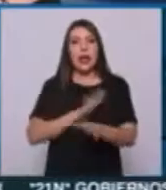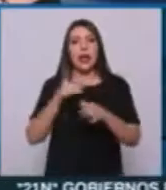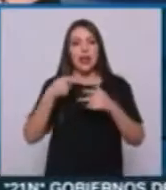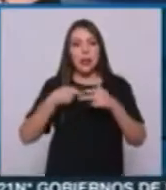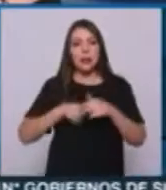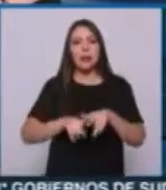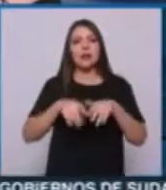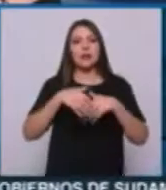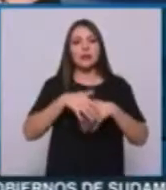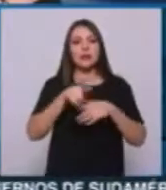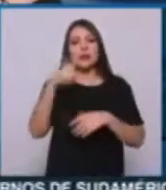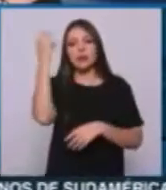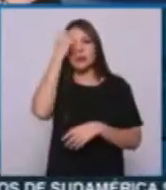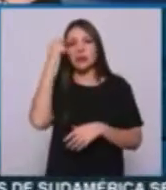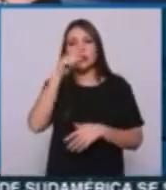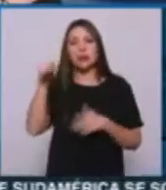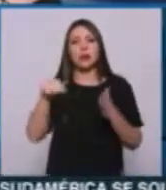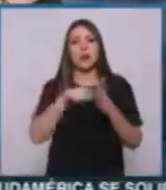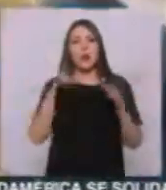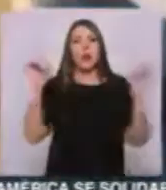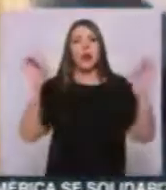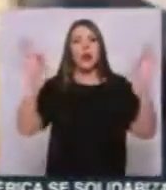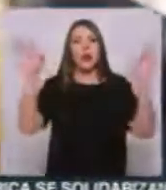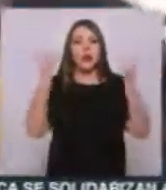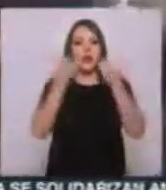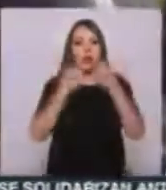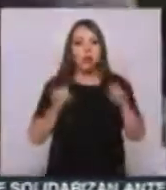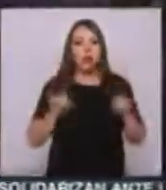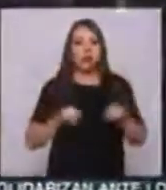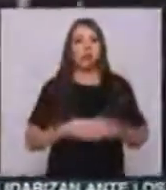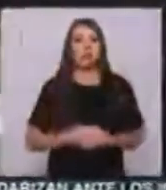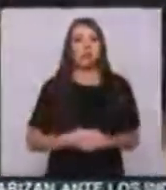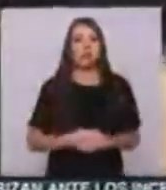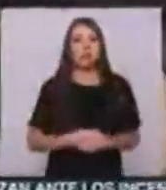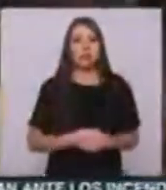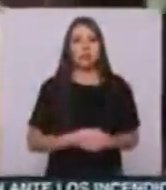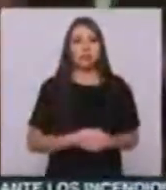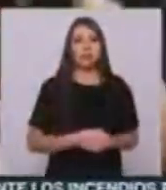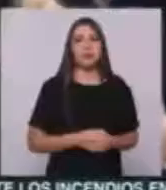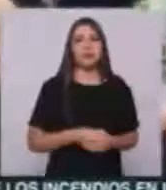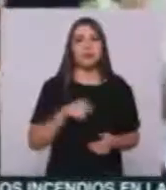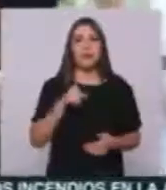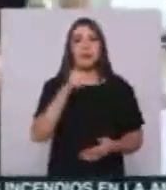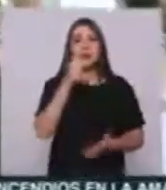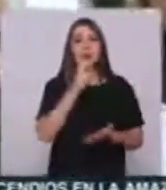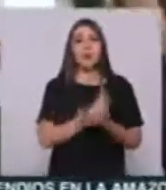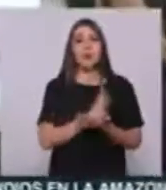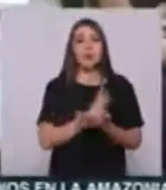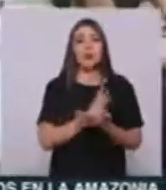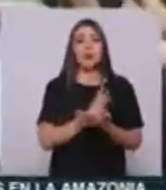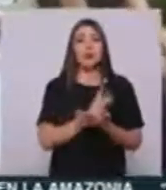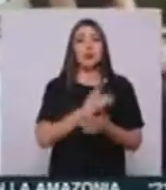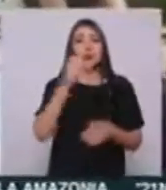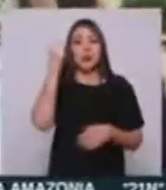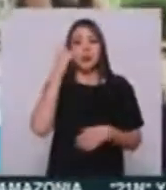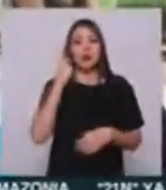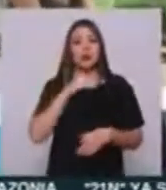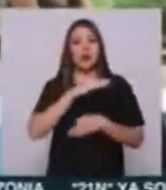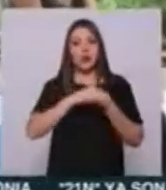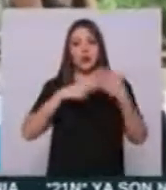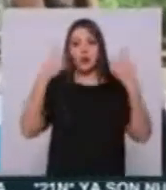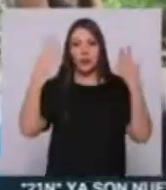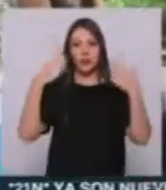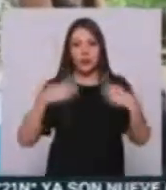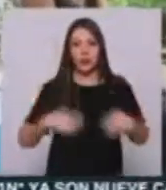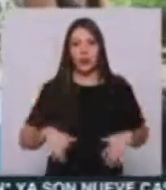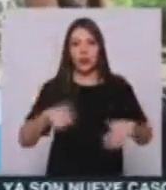vamos a estar maquillando ahí en el Ángel de la Independencia. Ahora, ¿qué es todo el atuendo? Porque no nada más es el maquillaje, la ropa influye mucho y este sombrero, por